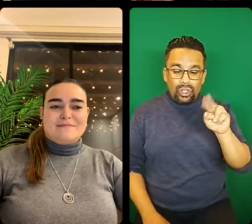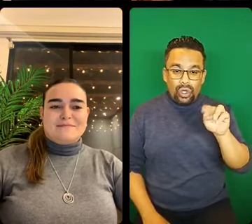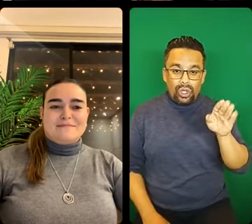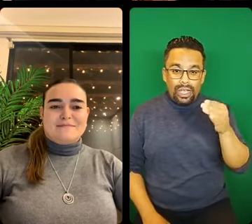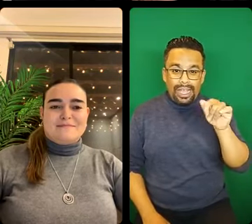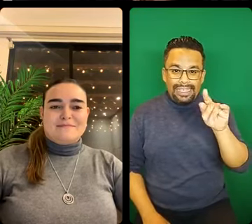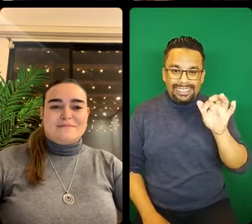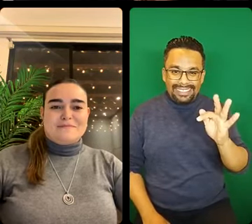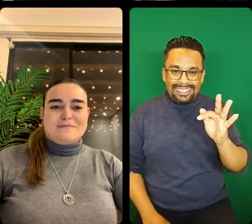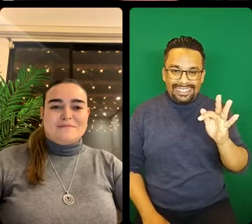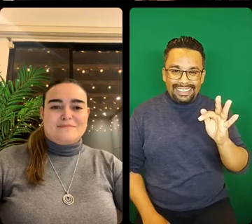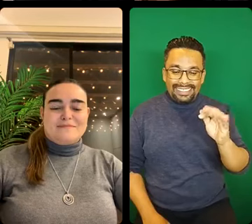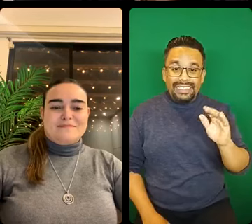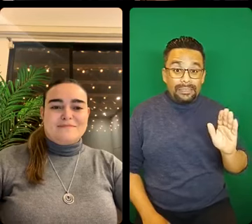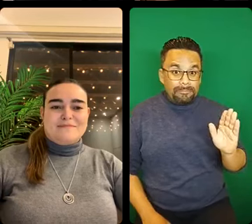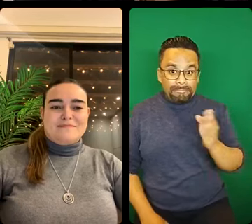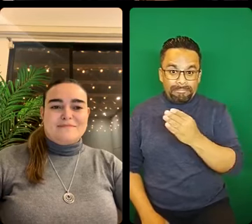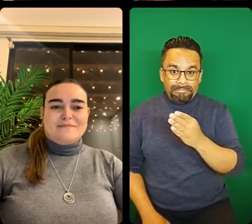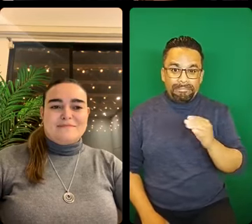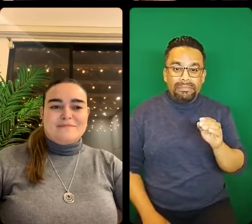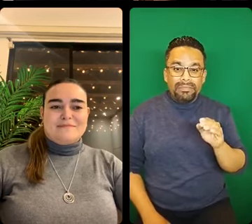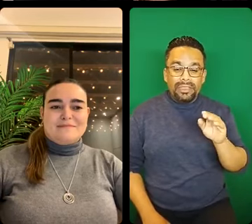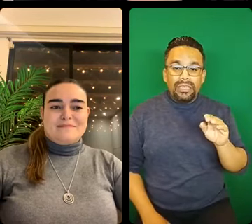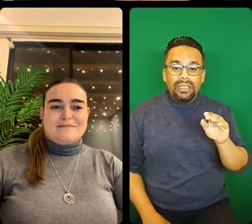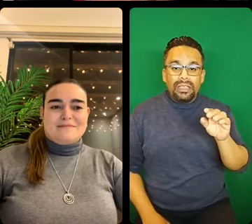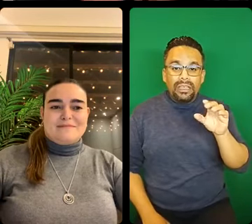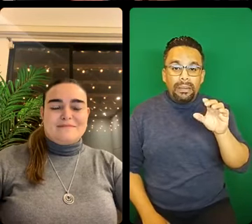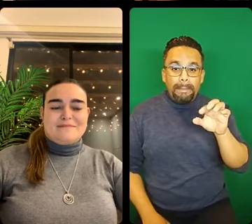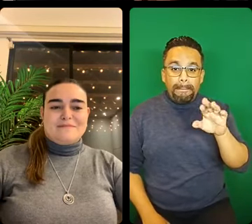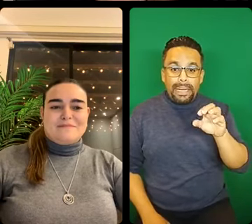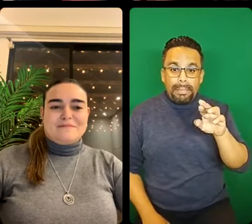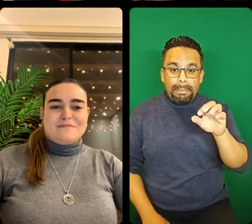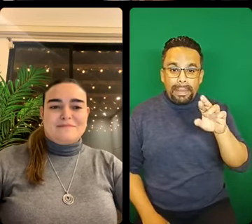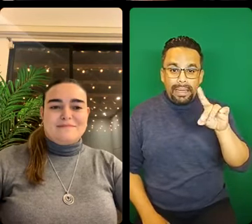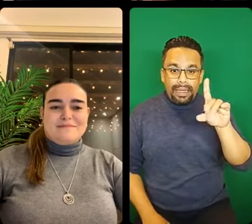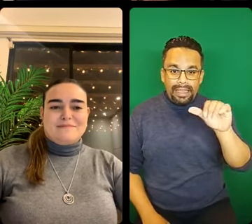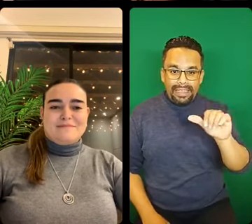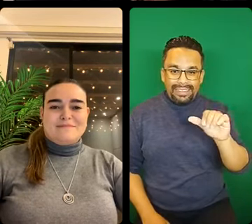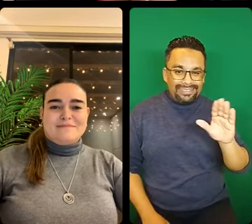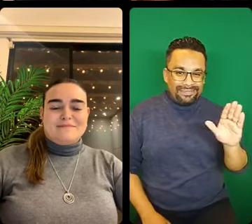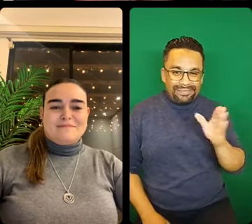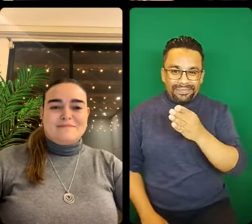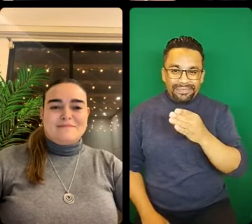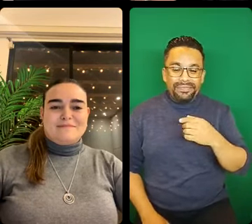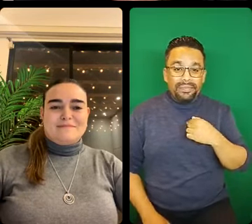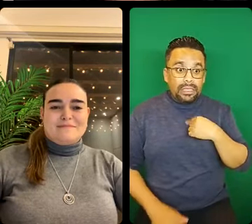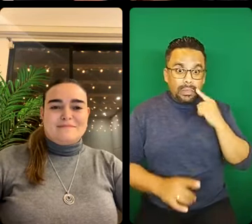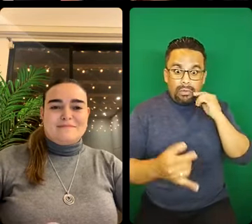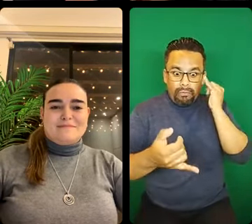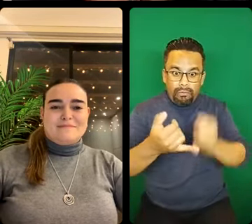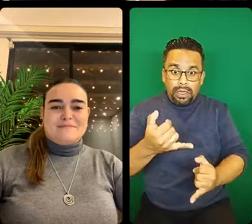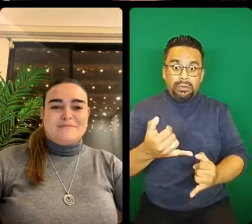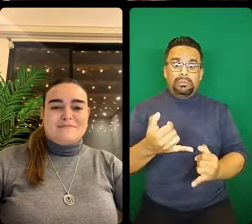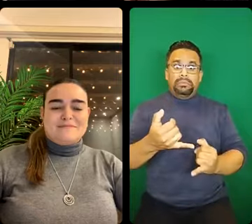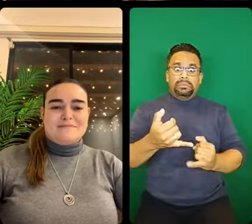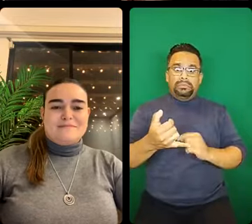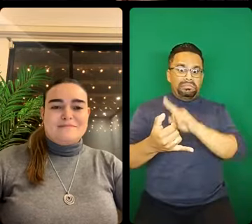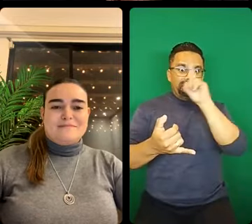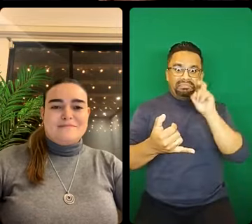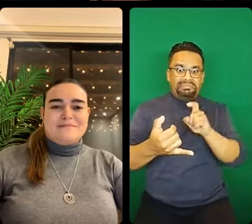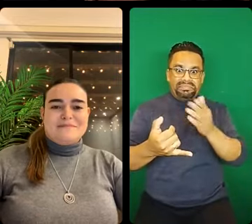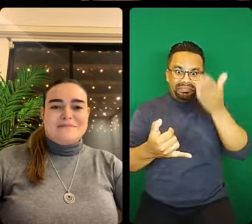Mí, Primi Parada, Marlon Santiago, Un Final Inesperado, Heidi Hurtado, Vida y Muerte,